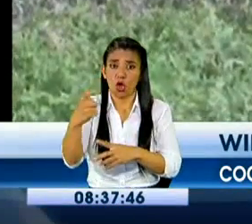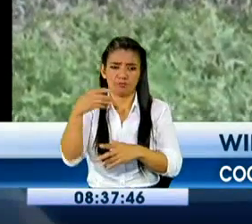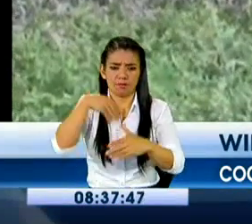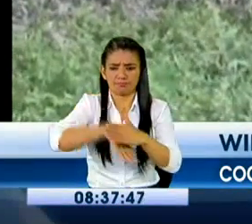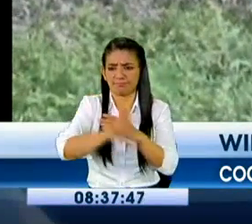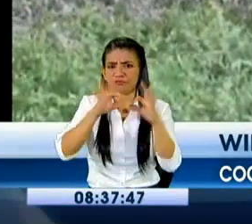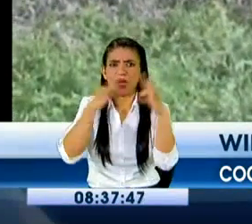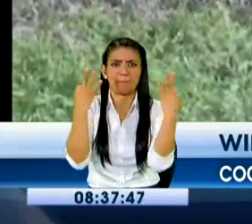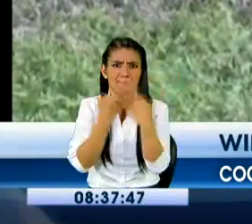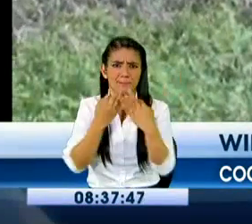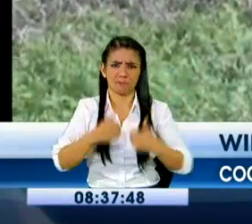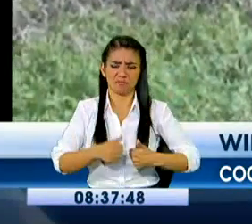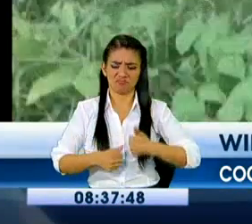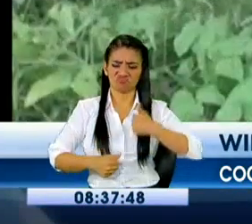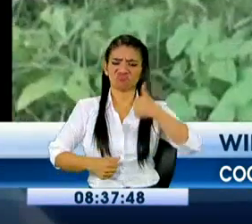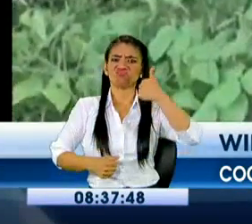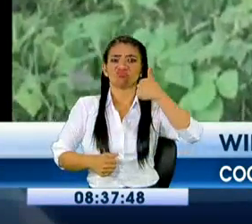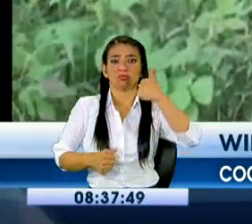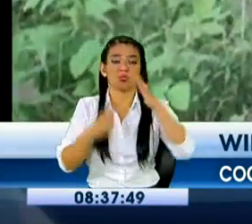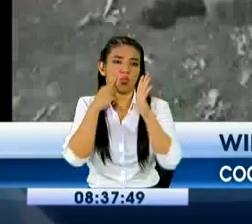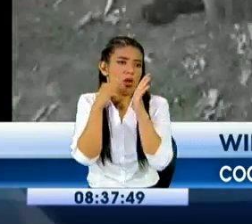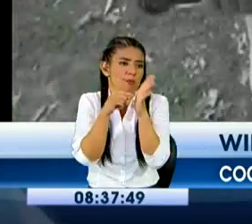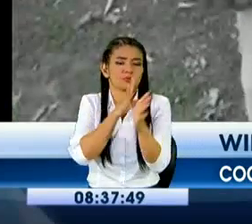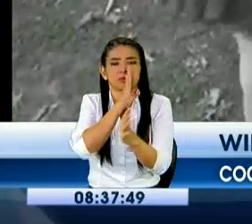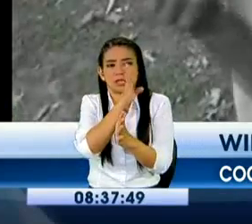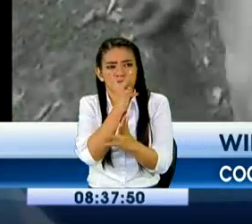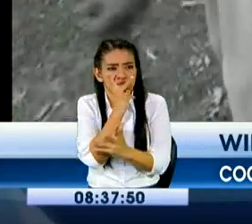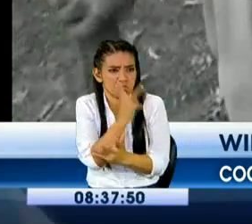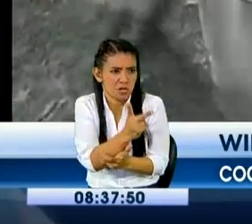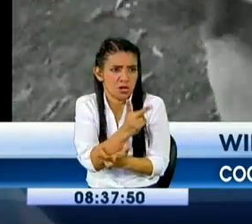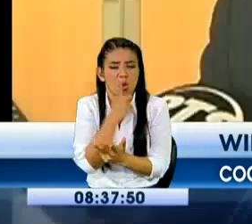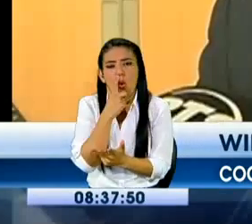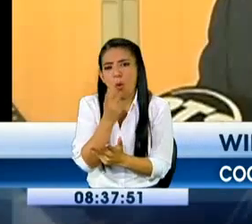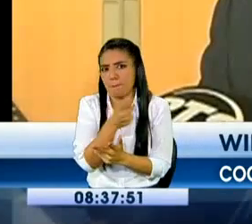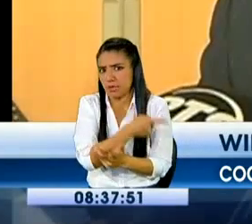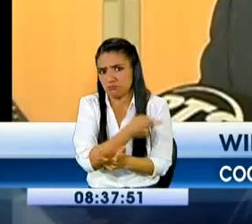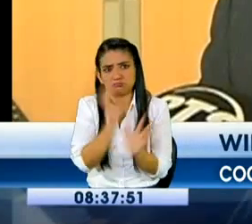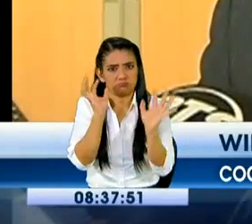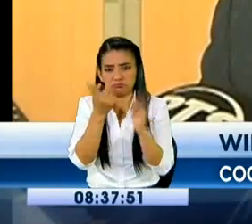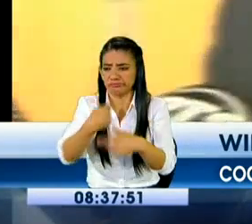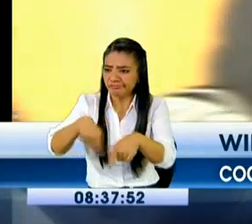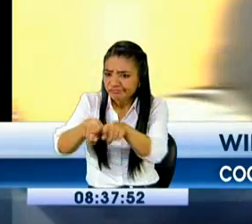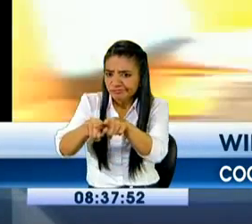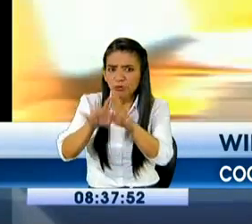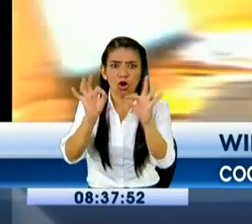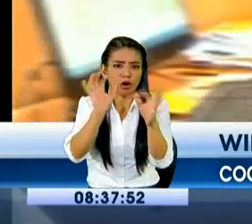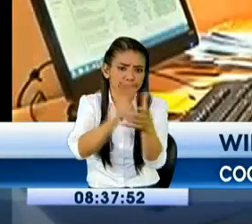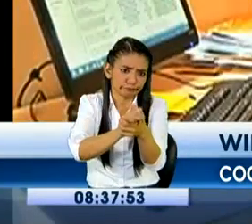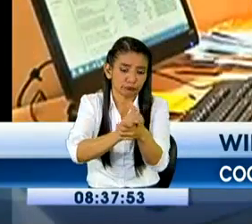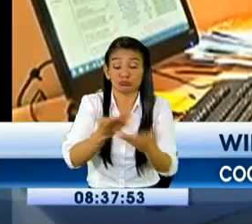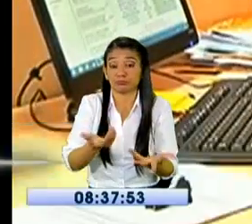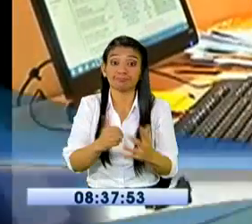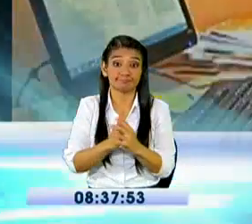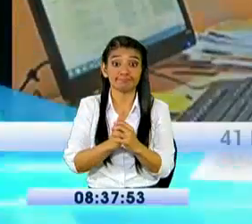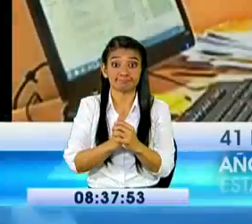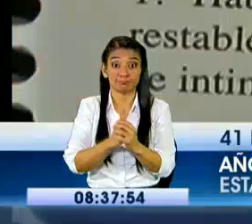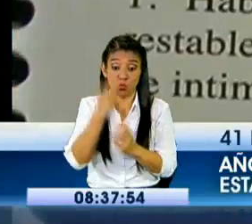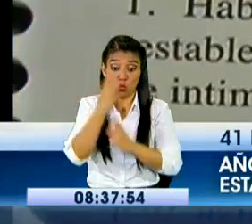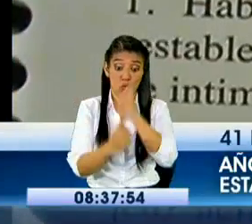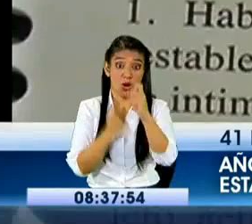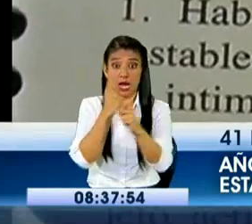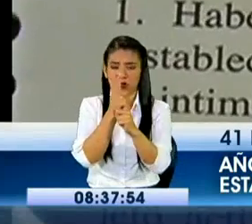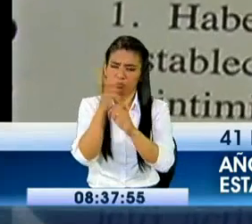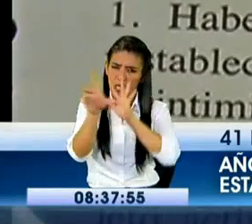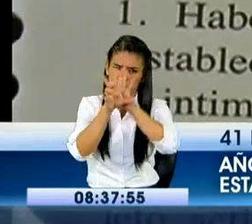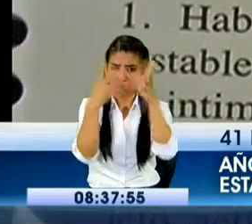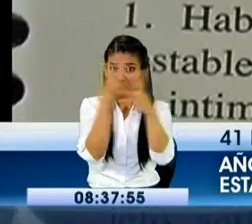del entorno familiar. En este caso siempre hemos visto pues que es el conviviente, el cónyuge. Un año después de su vigencia,